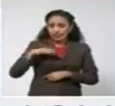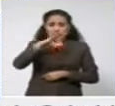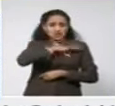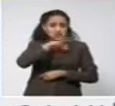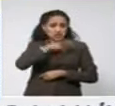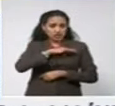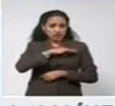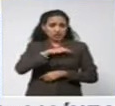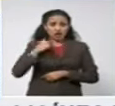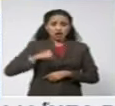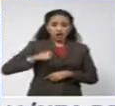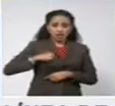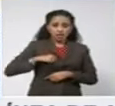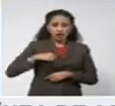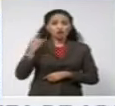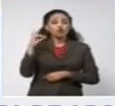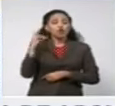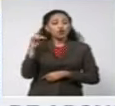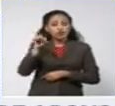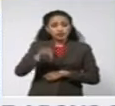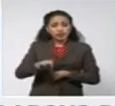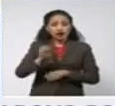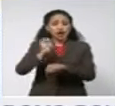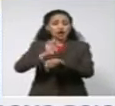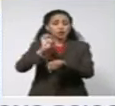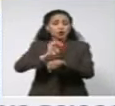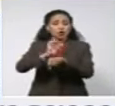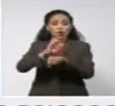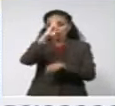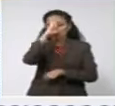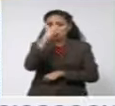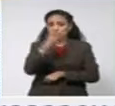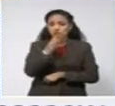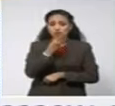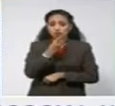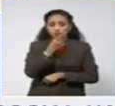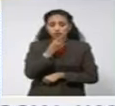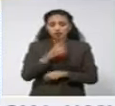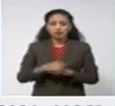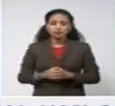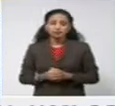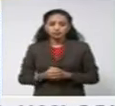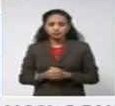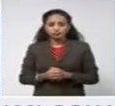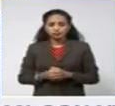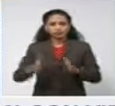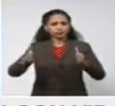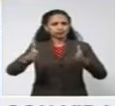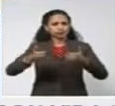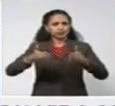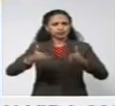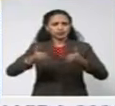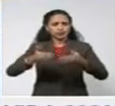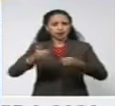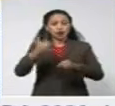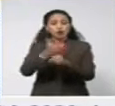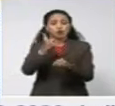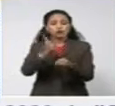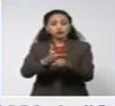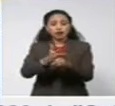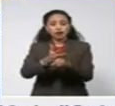Bolivia, Ecuador, República Dominicana, Panamá, Guatemala y